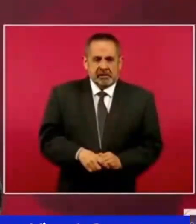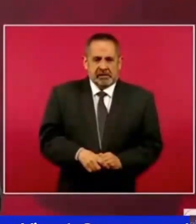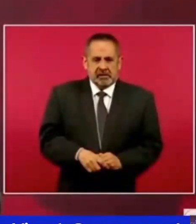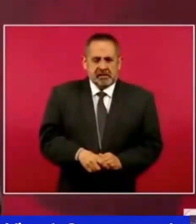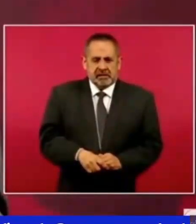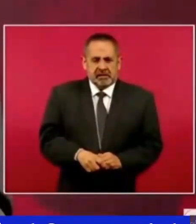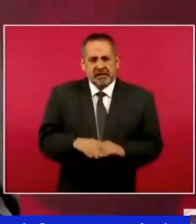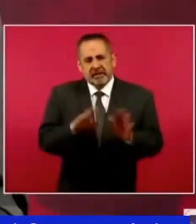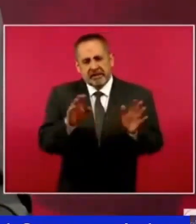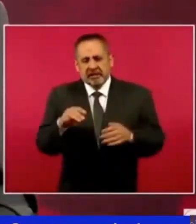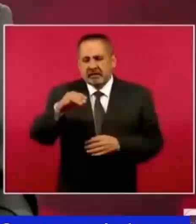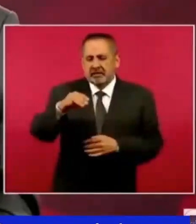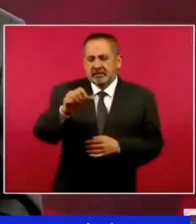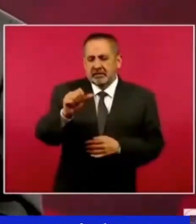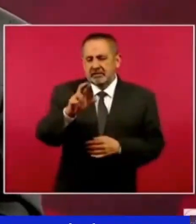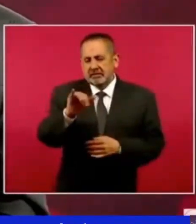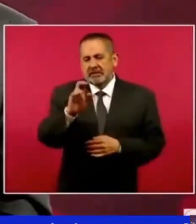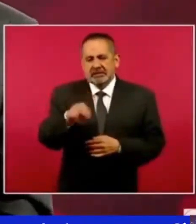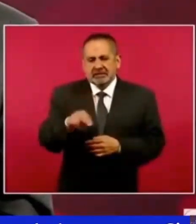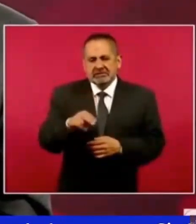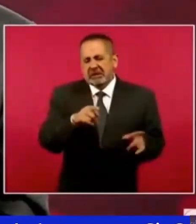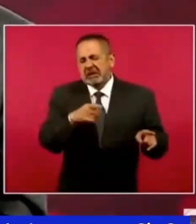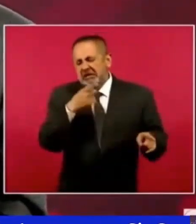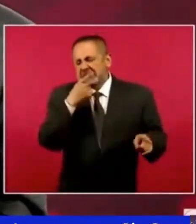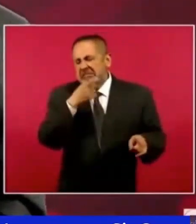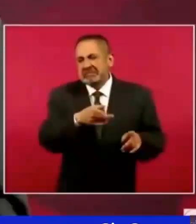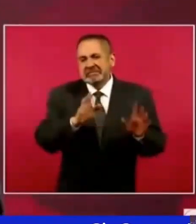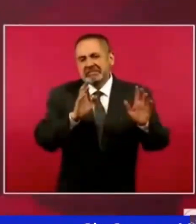No, Marín sí, ese va a decir que